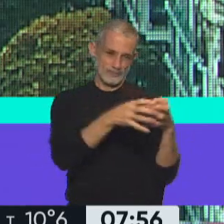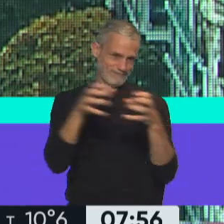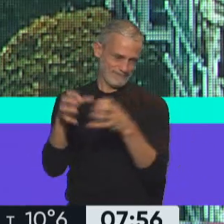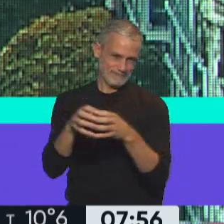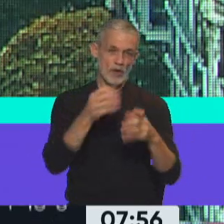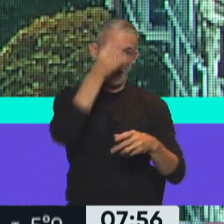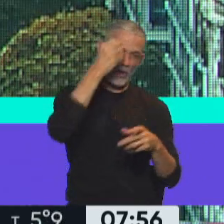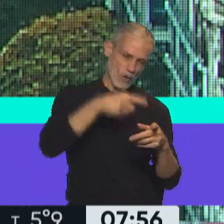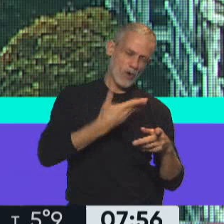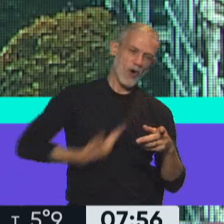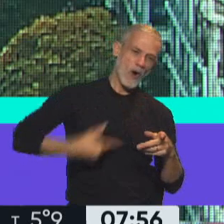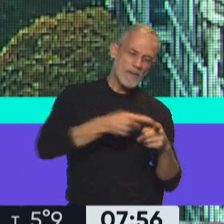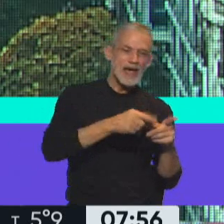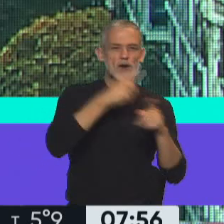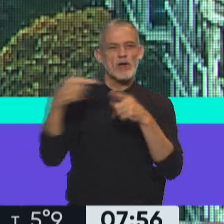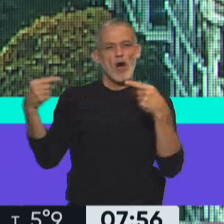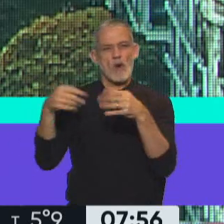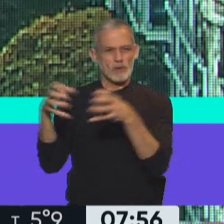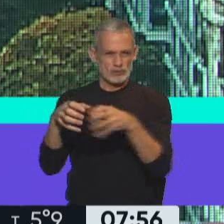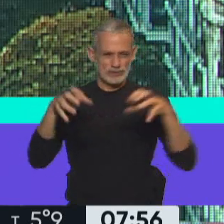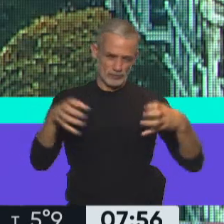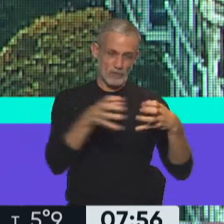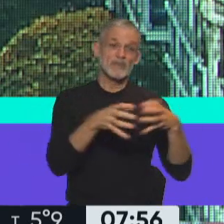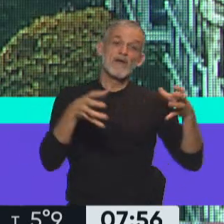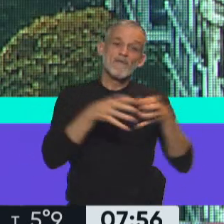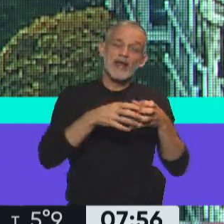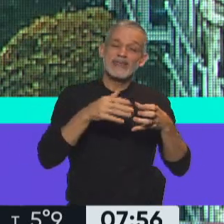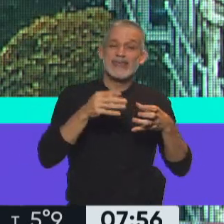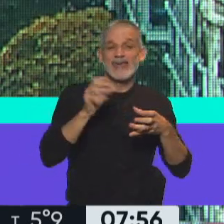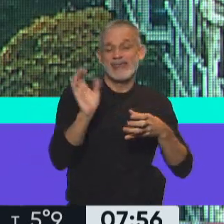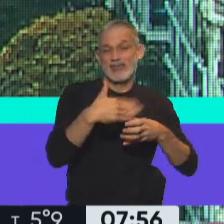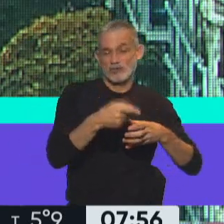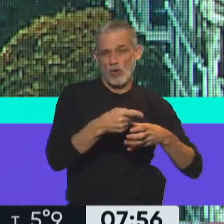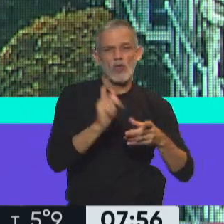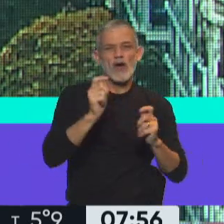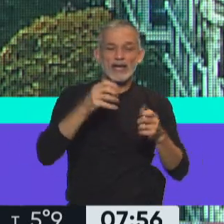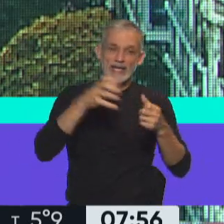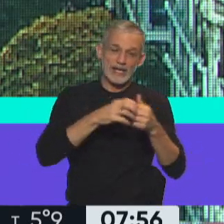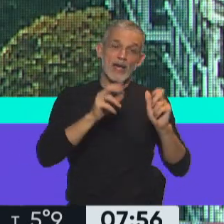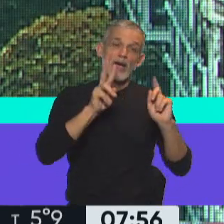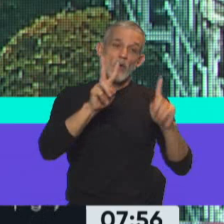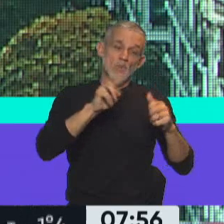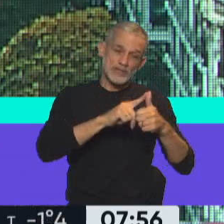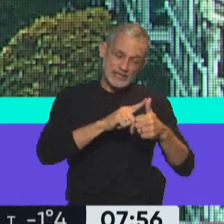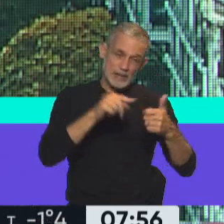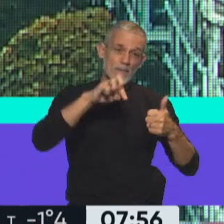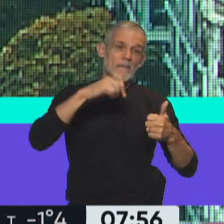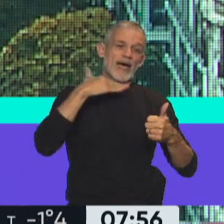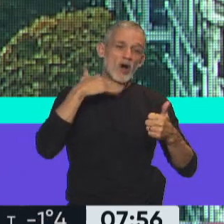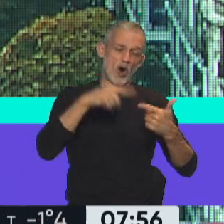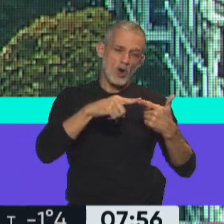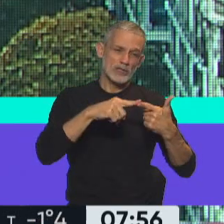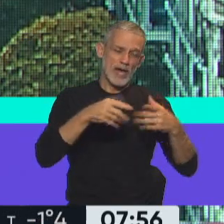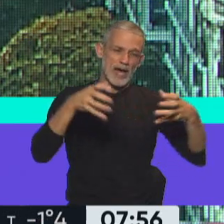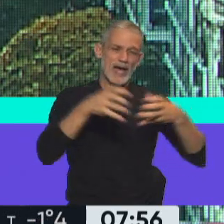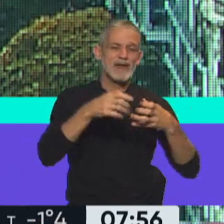coalición oficialista la oposición hablamos de el frente de todos que lo integran el partido justicialista el frente